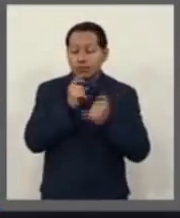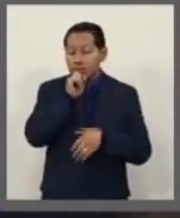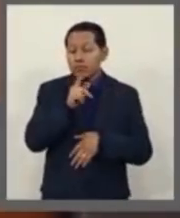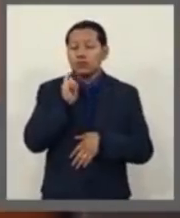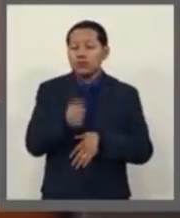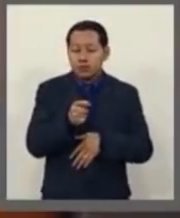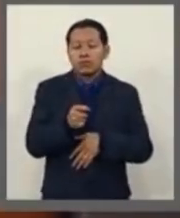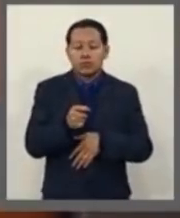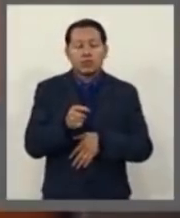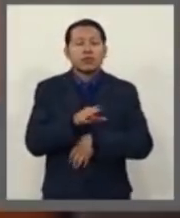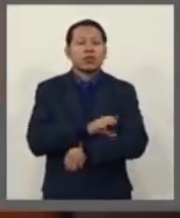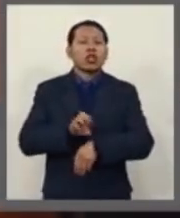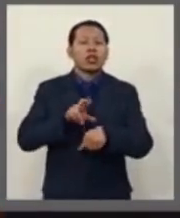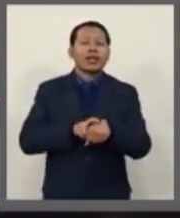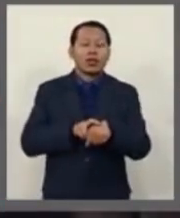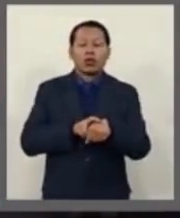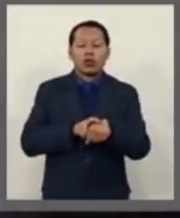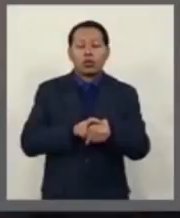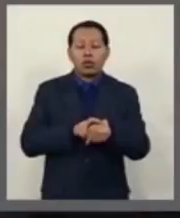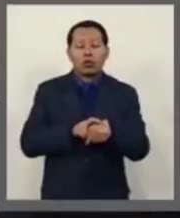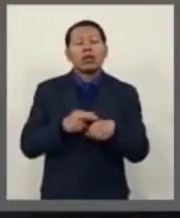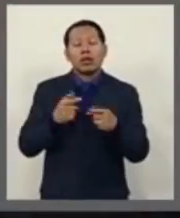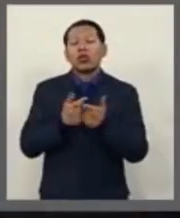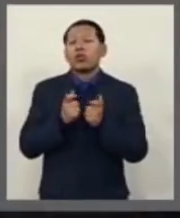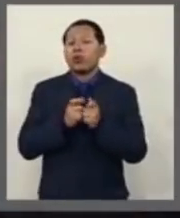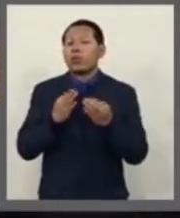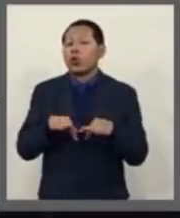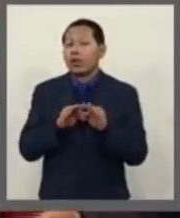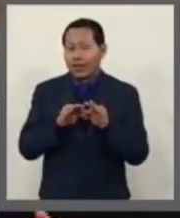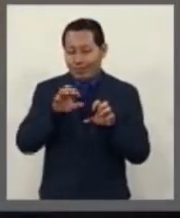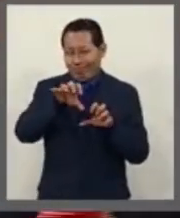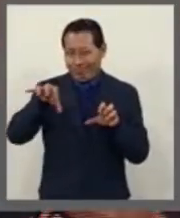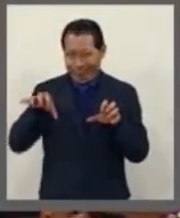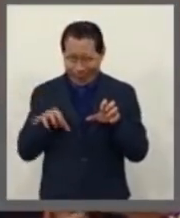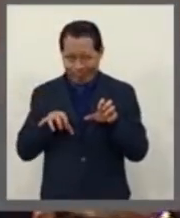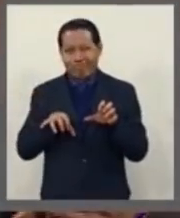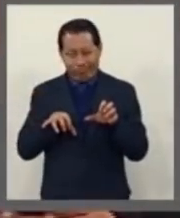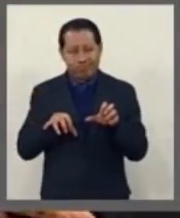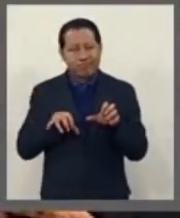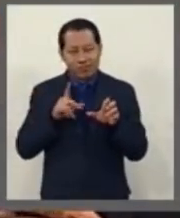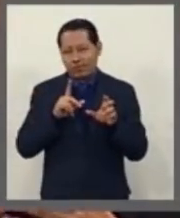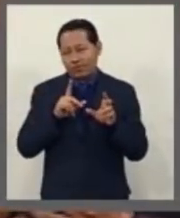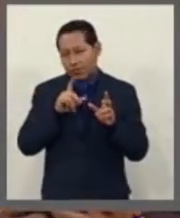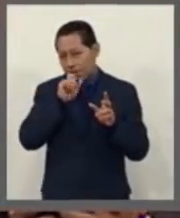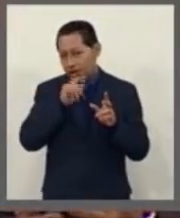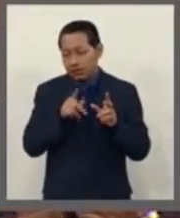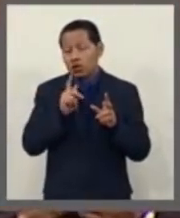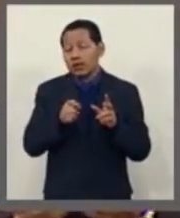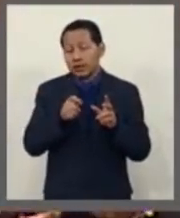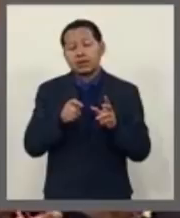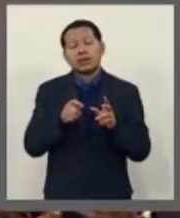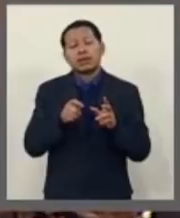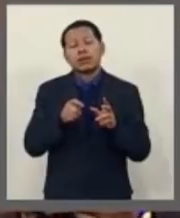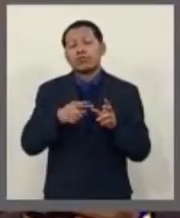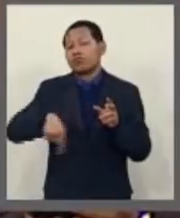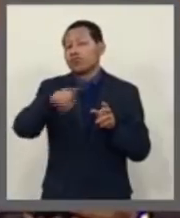coordinador de nuestra bancada de una bancada y porque se trata del coordinador de